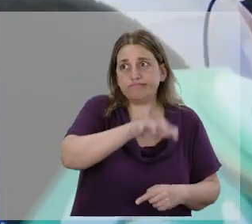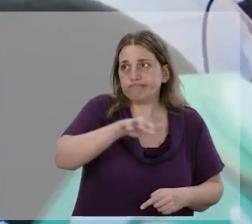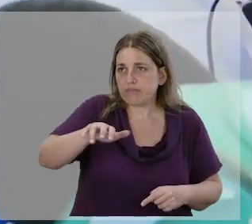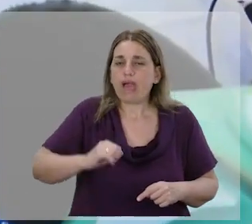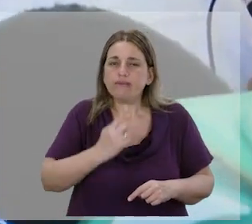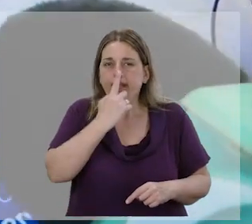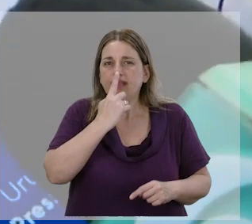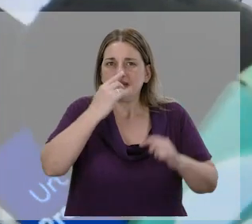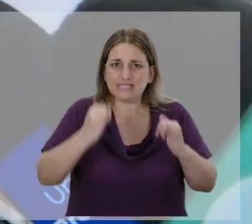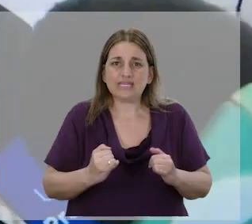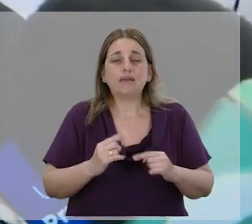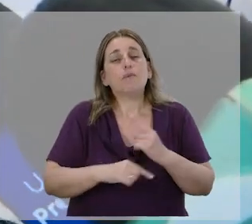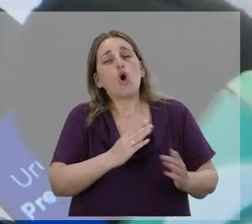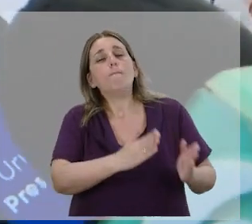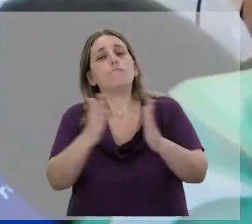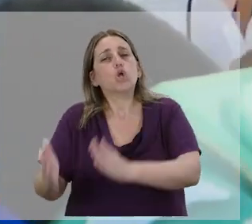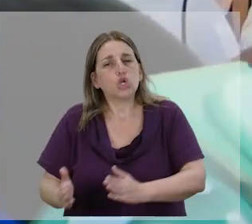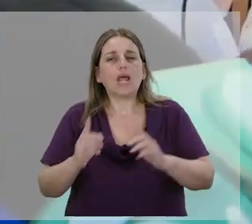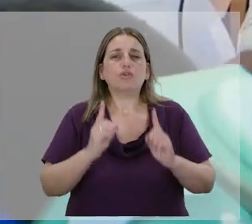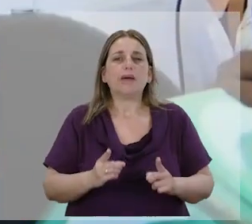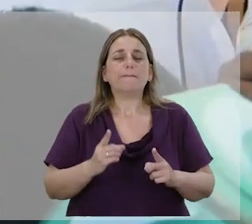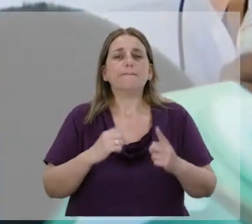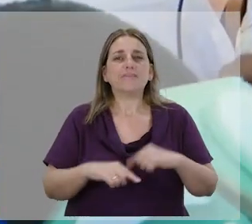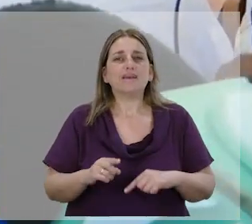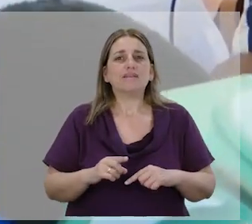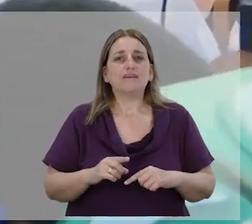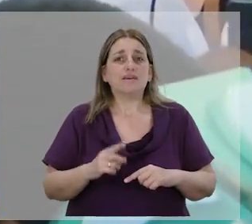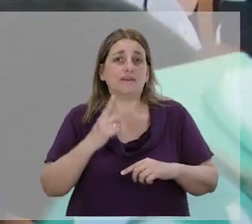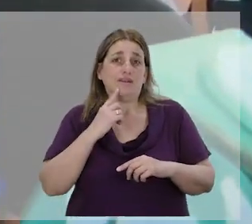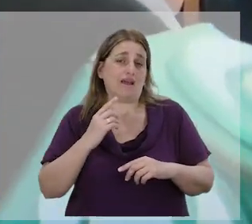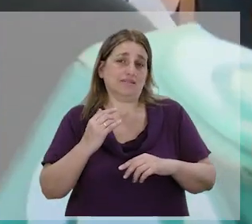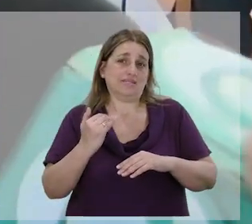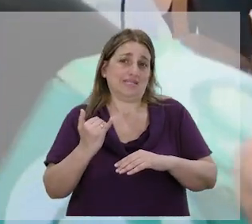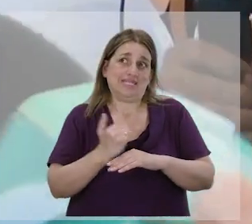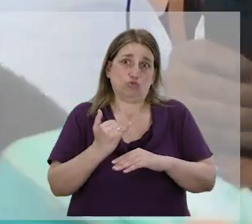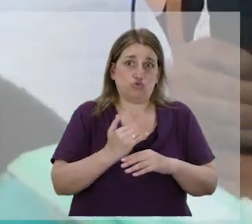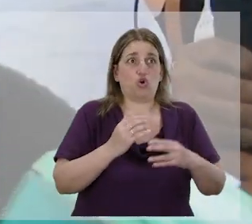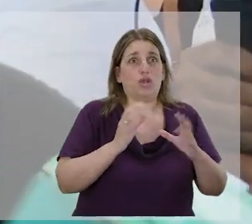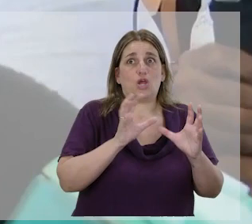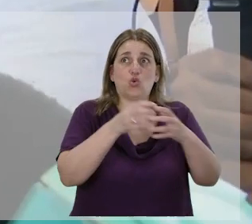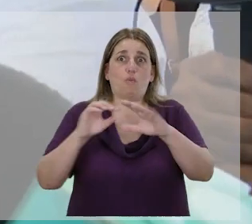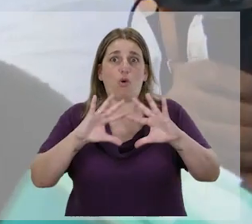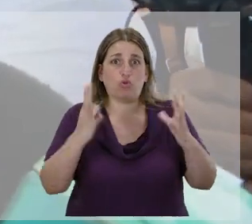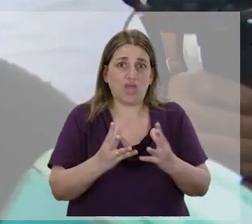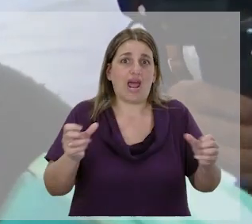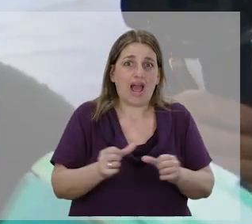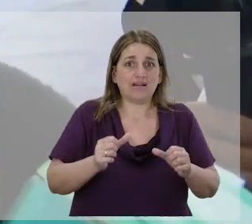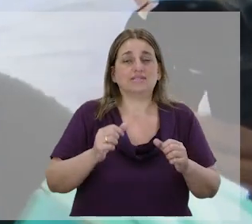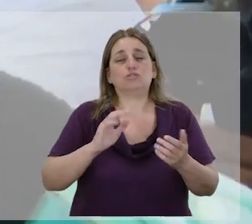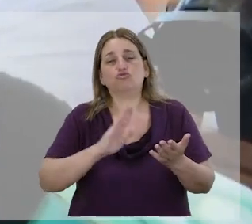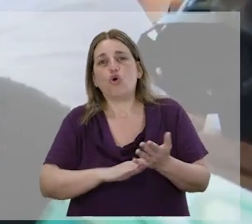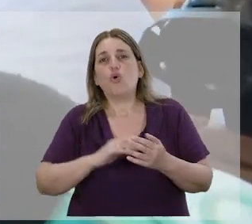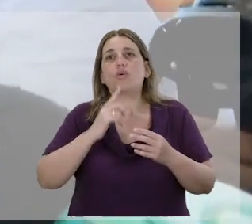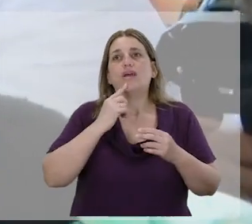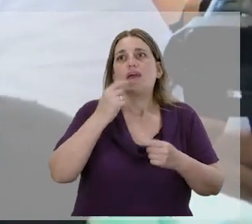una en Rivera. Hay interés. Por otro lado, tenemos las organizaciones mundiales que hacen al comercio